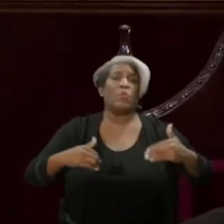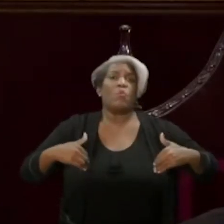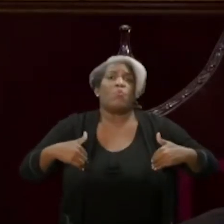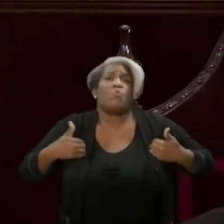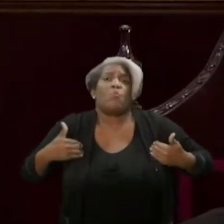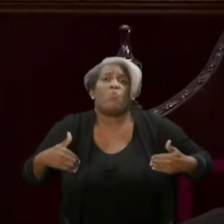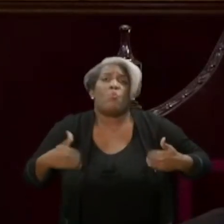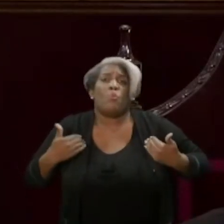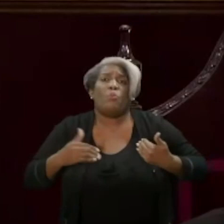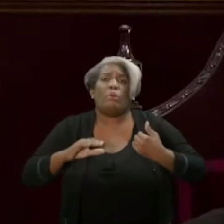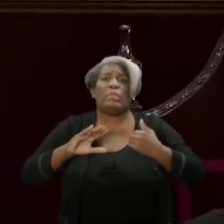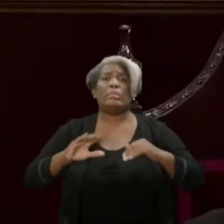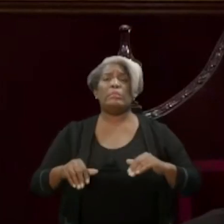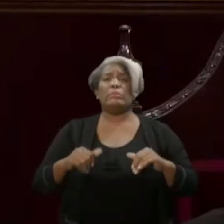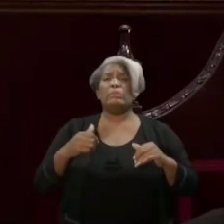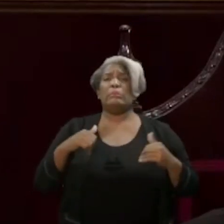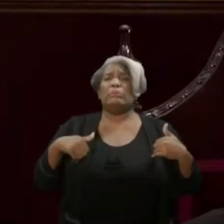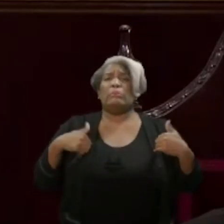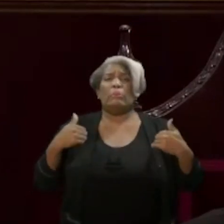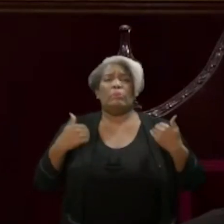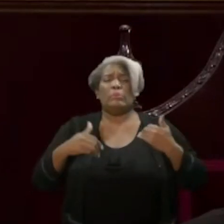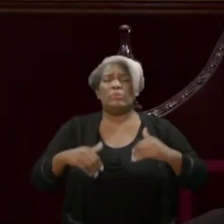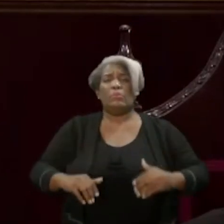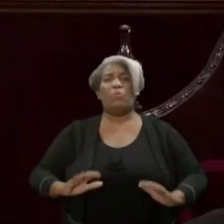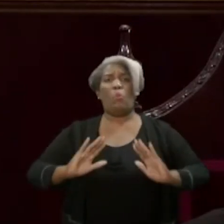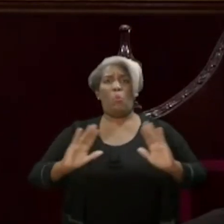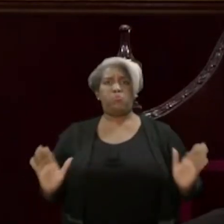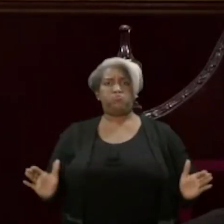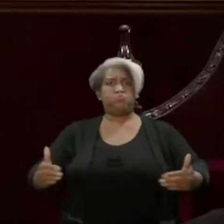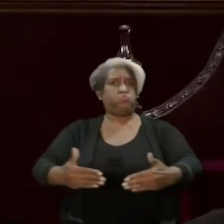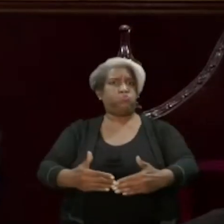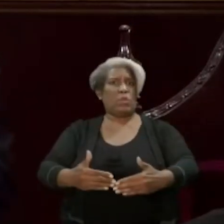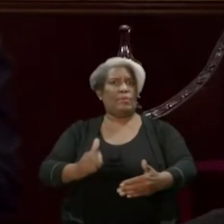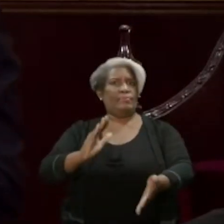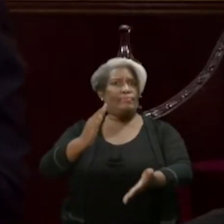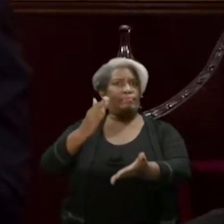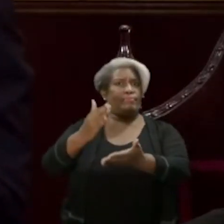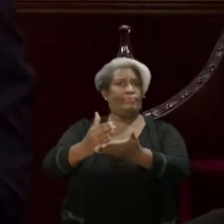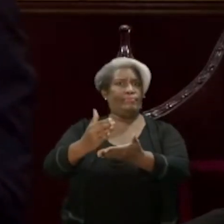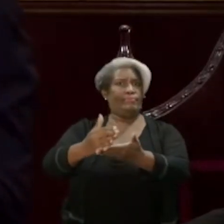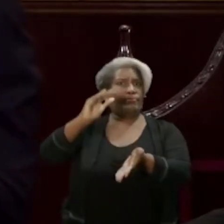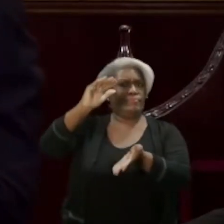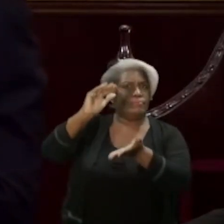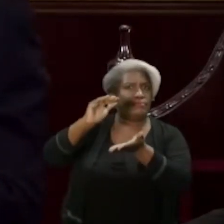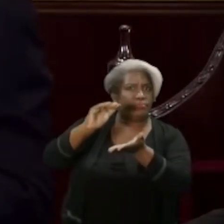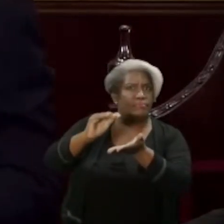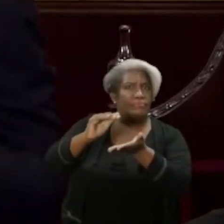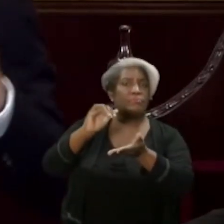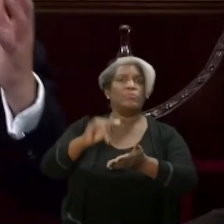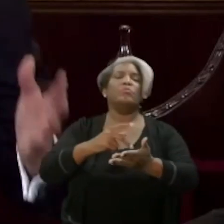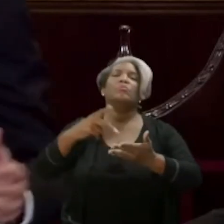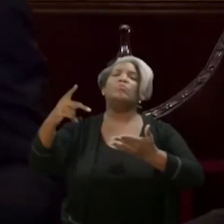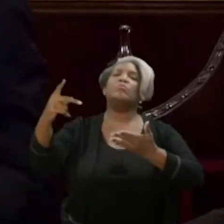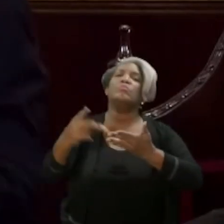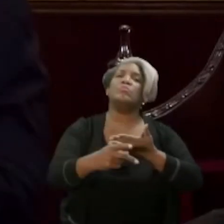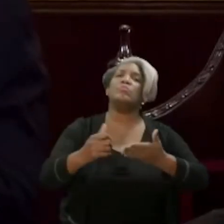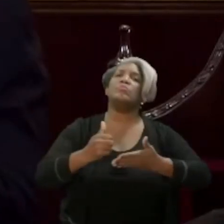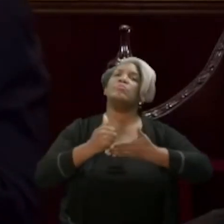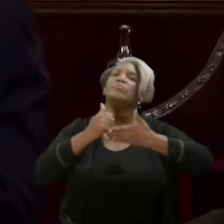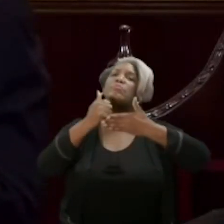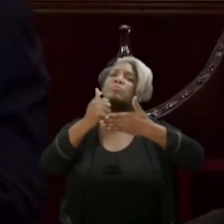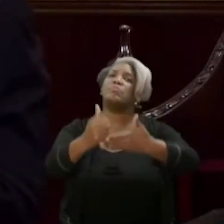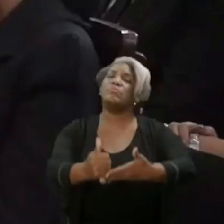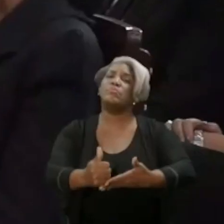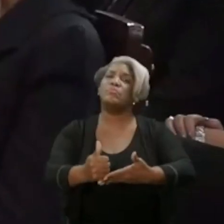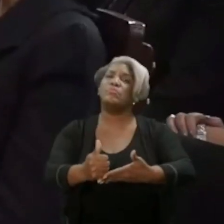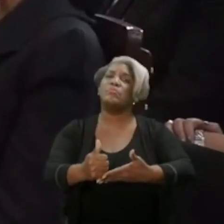las uniones tempranas en el país. Por ello pusimos en marcha, mediante el Gabinete de la Niñez y Adolescencia, que preside la primera dama